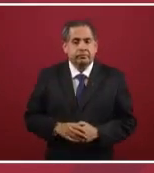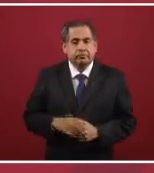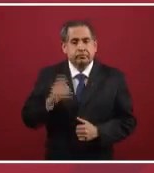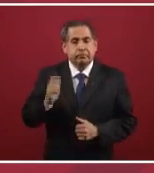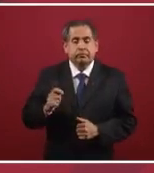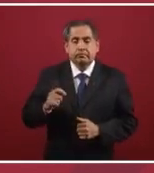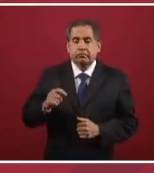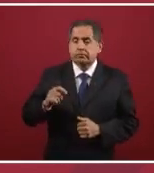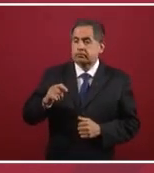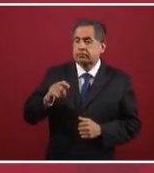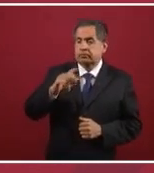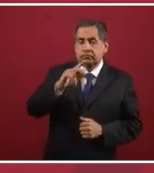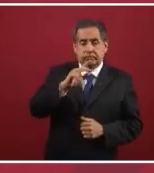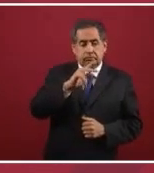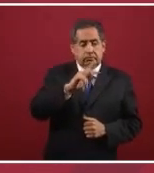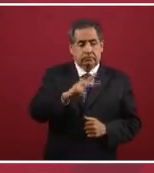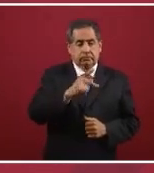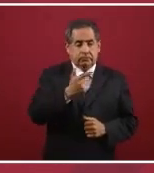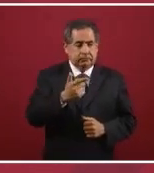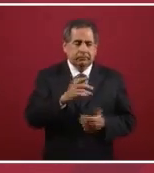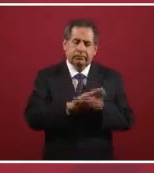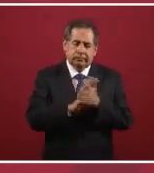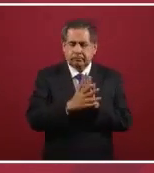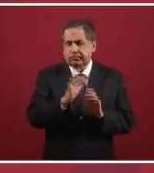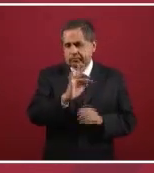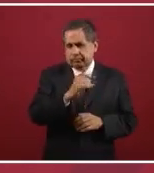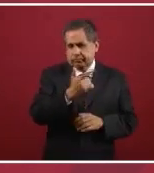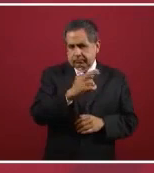la Procuraduría, ahora Fiscalía,